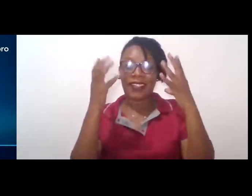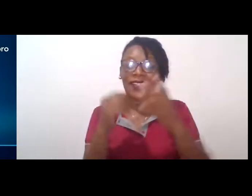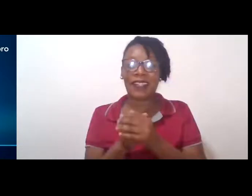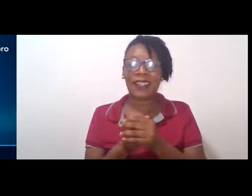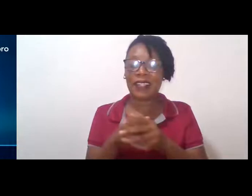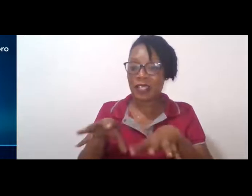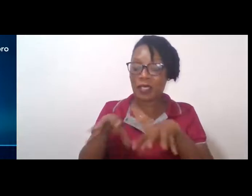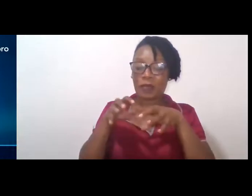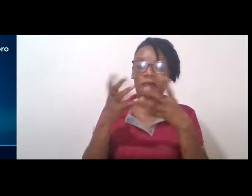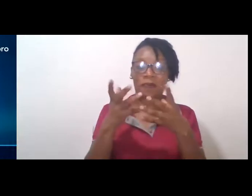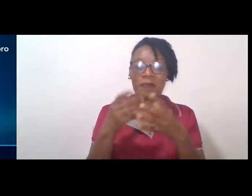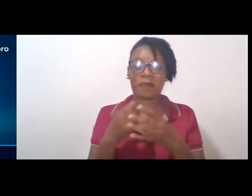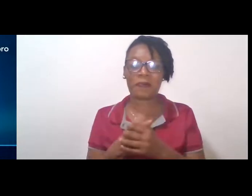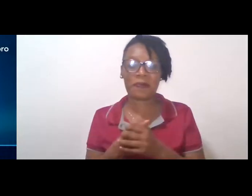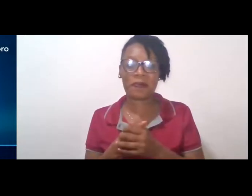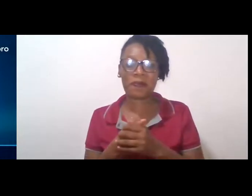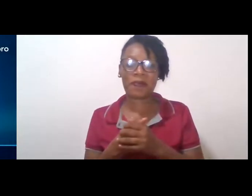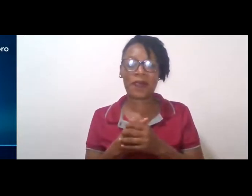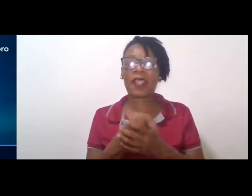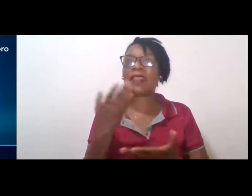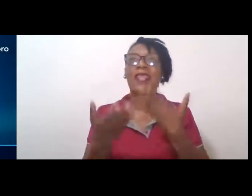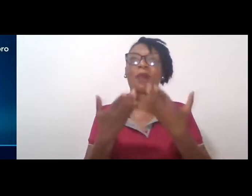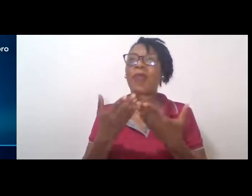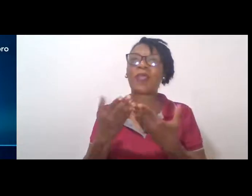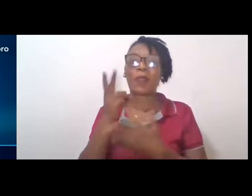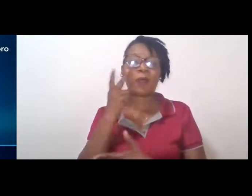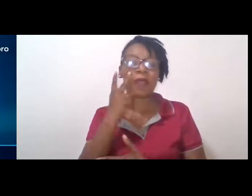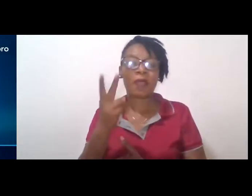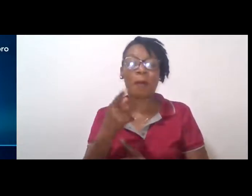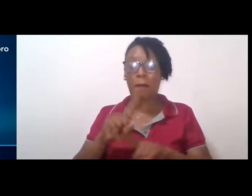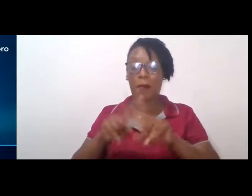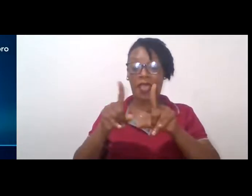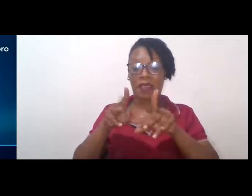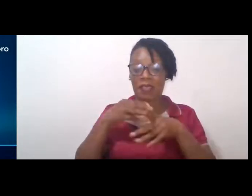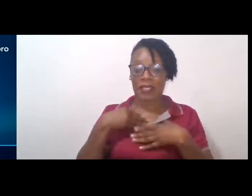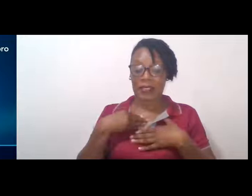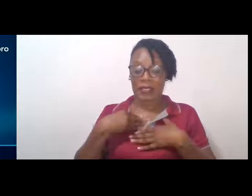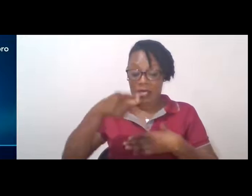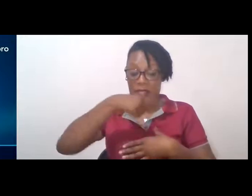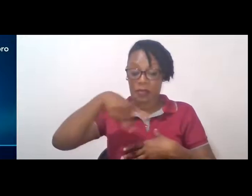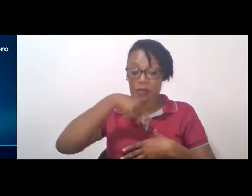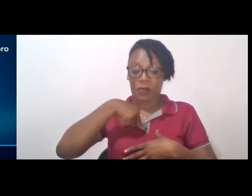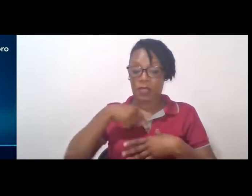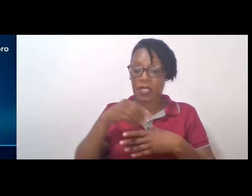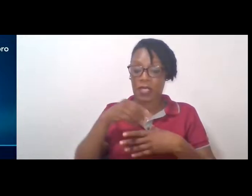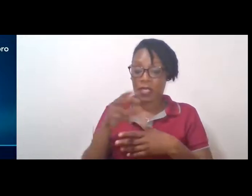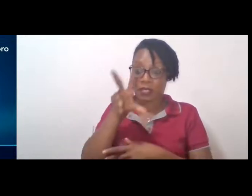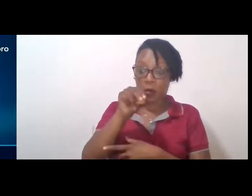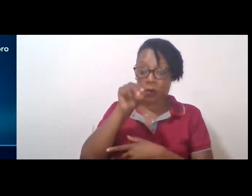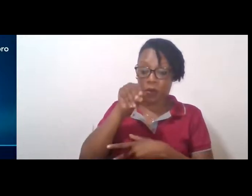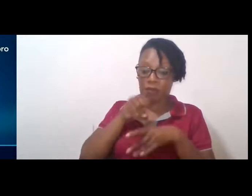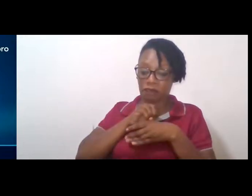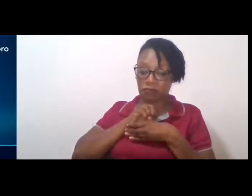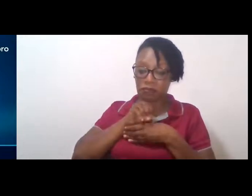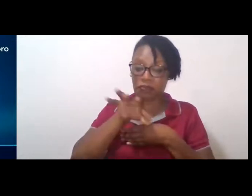presión, al rato ni nos damos cuenta, pero estamos transmitiendo ese no, ¿verdad? Como un